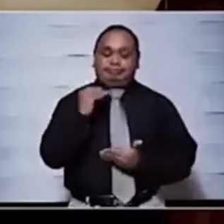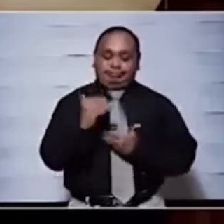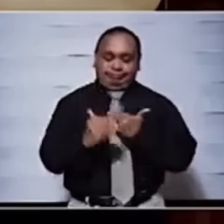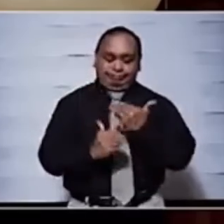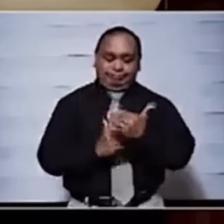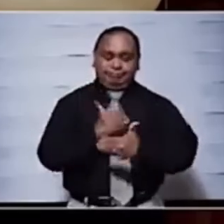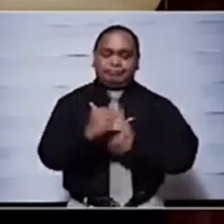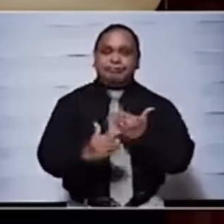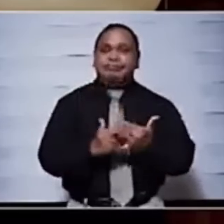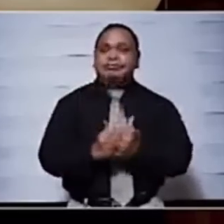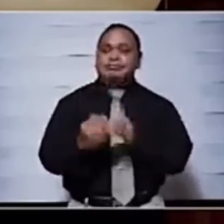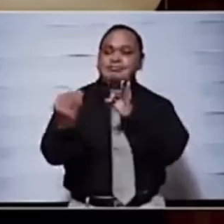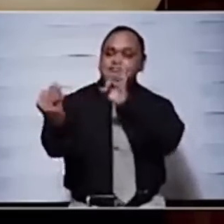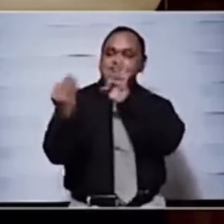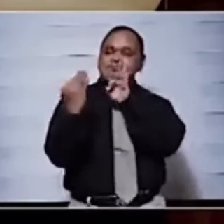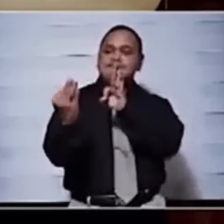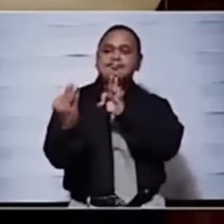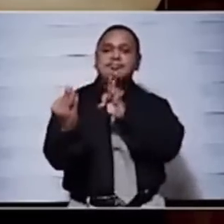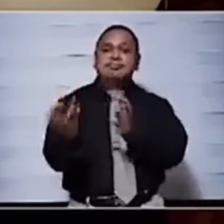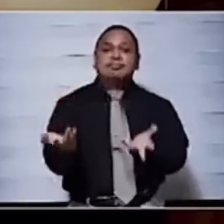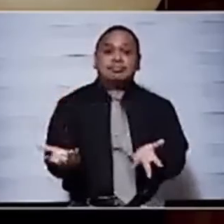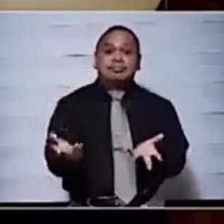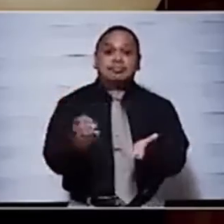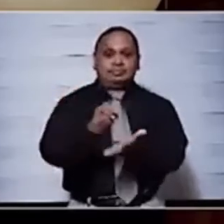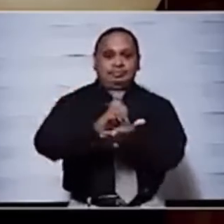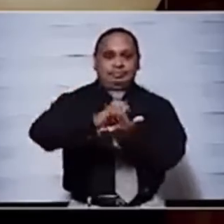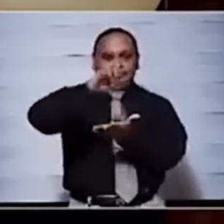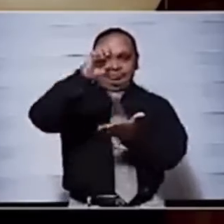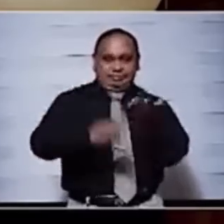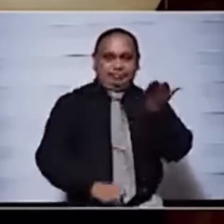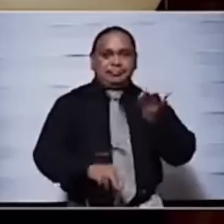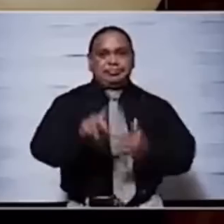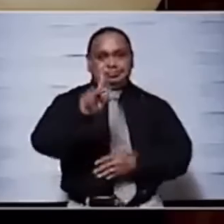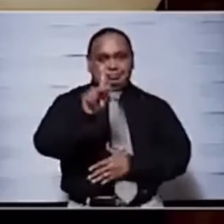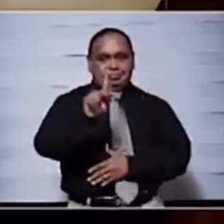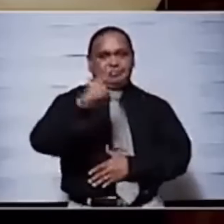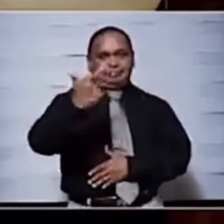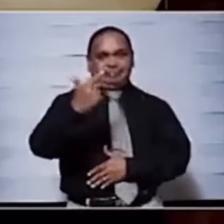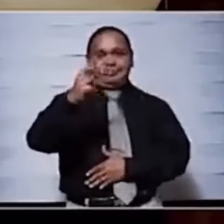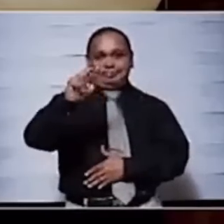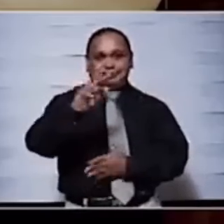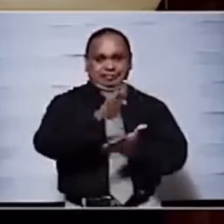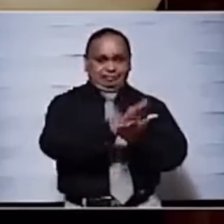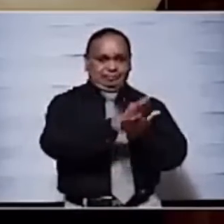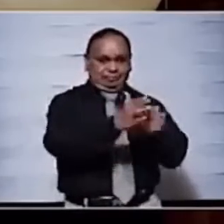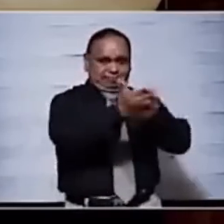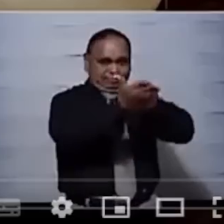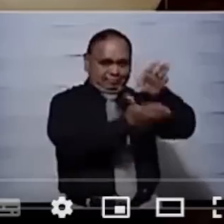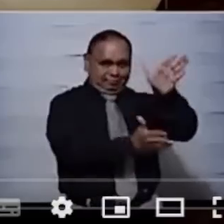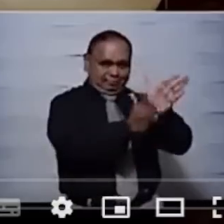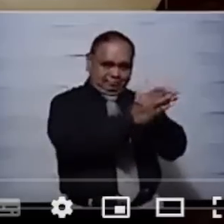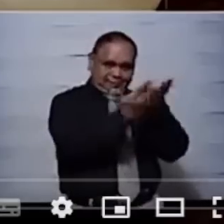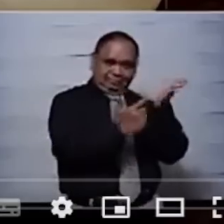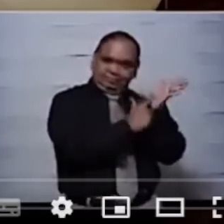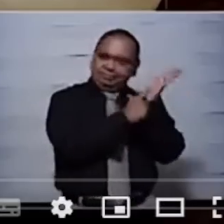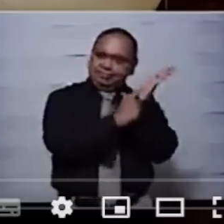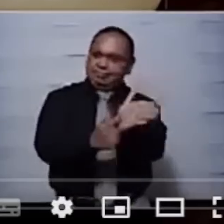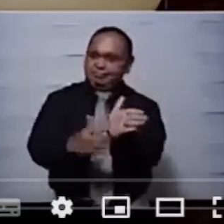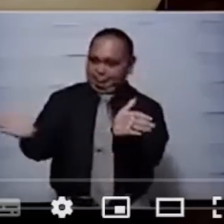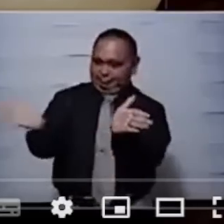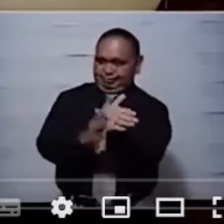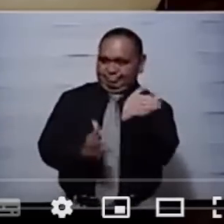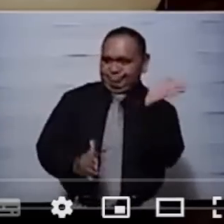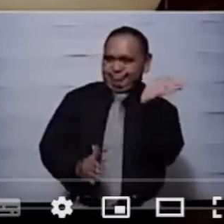y lo que lo va a confrontar es cuando le saquen el expediente de la FGR, entonces sí veremos cuáles son sus